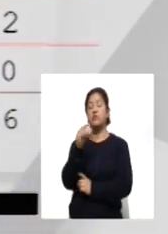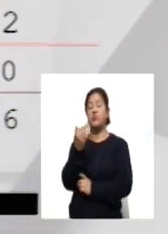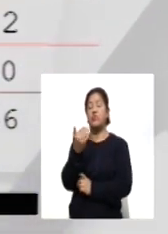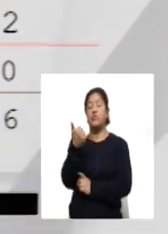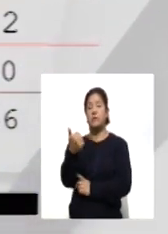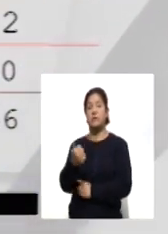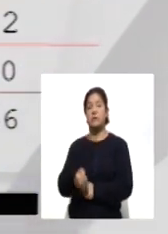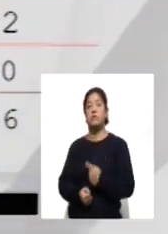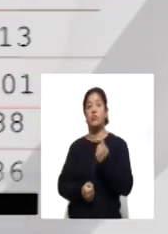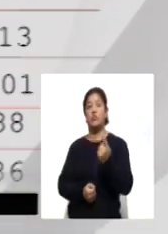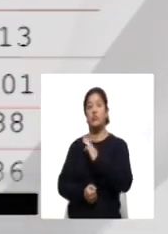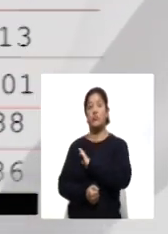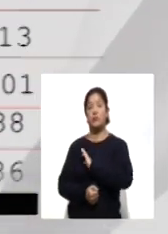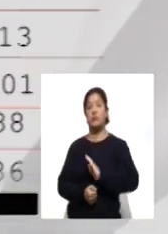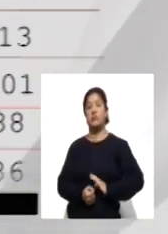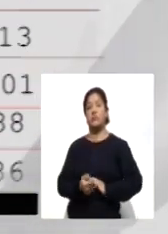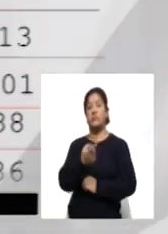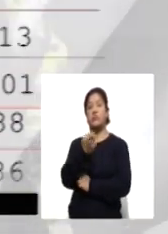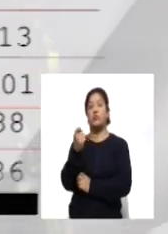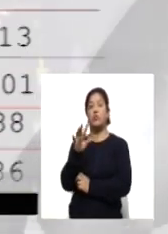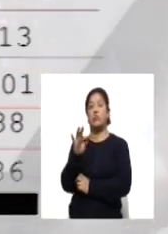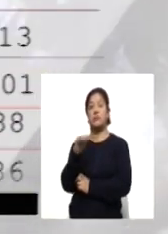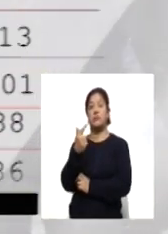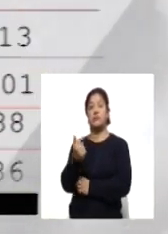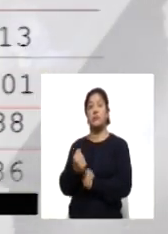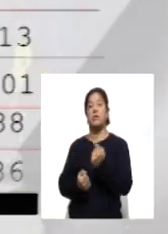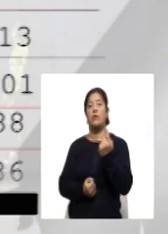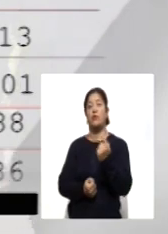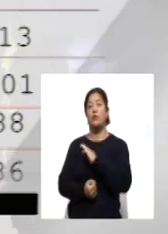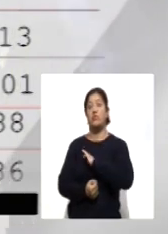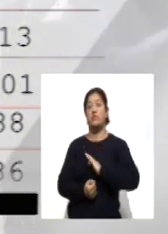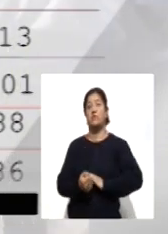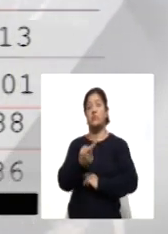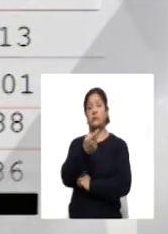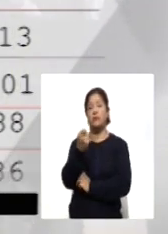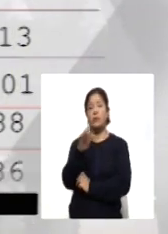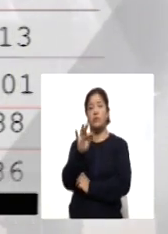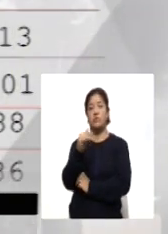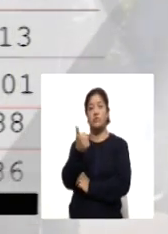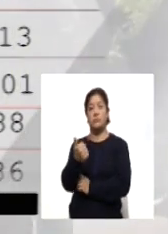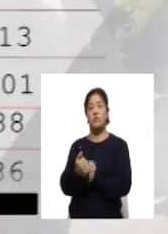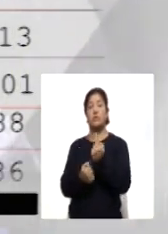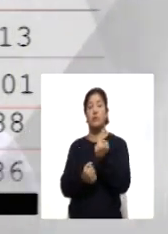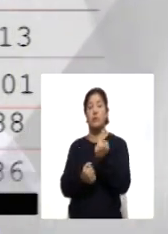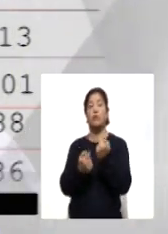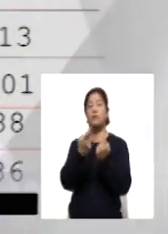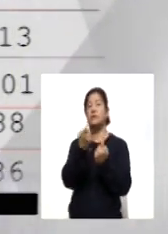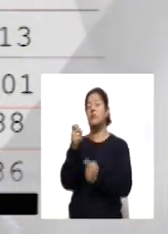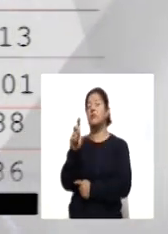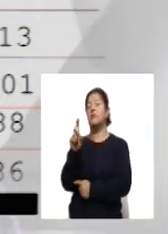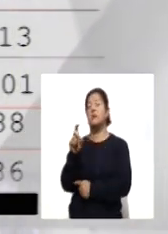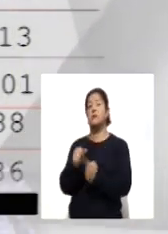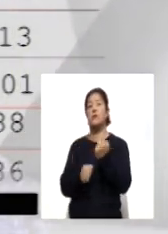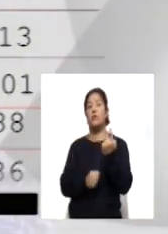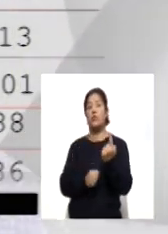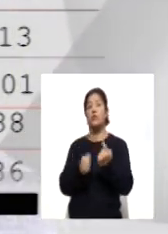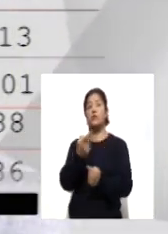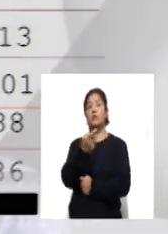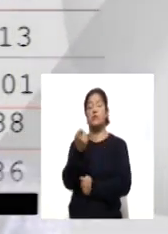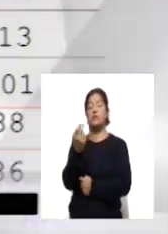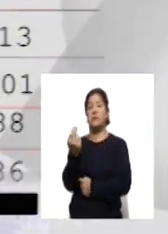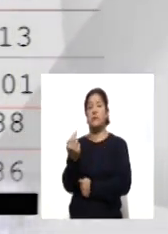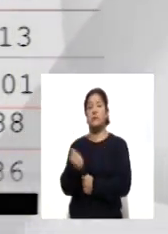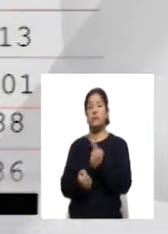Nativitas 156, Tepeyanco 147, Teolocholco 146, Xicotzinco 130,